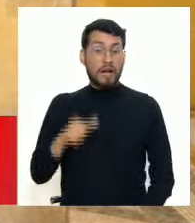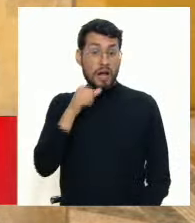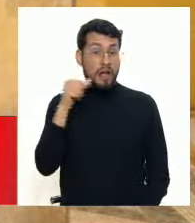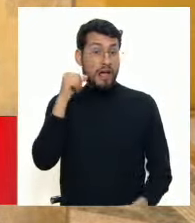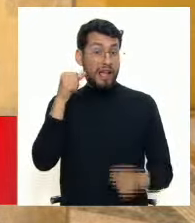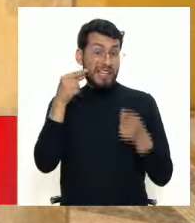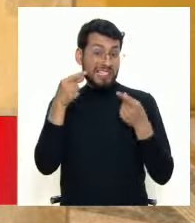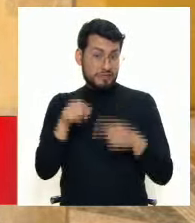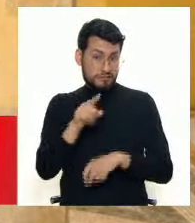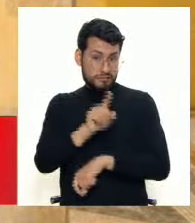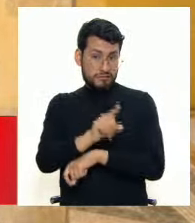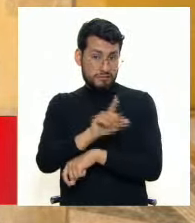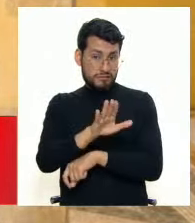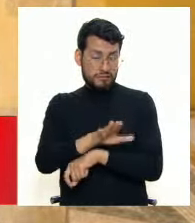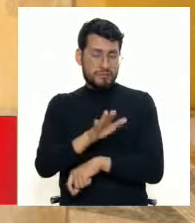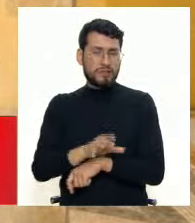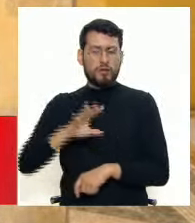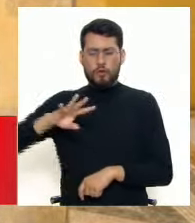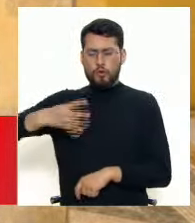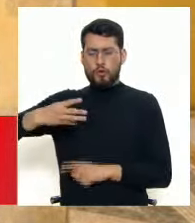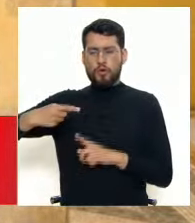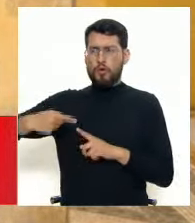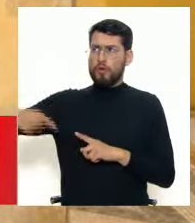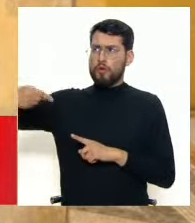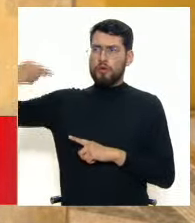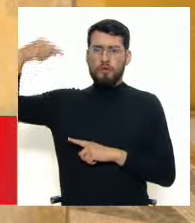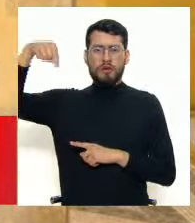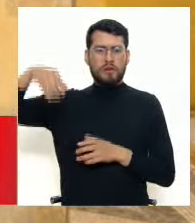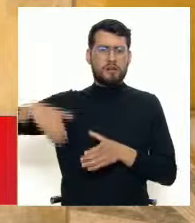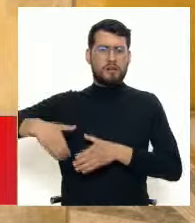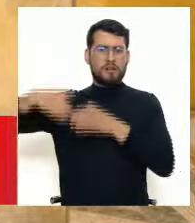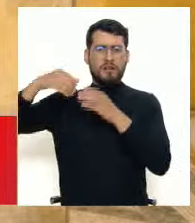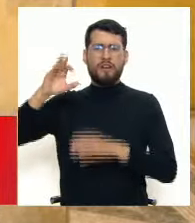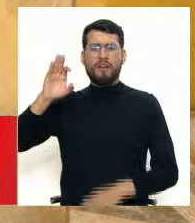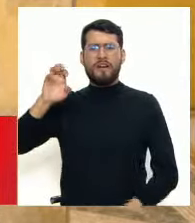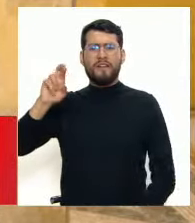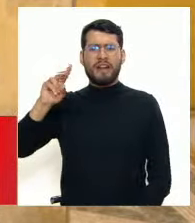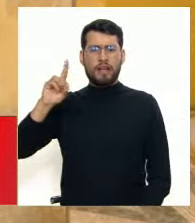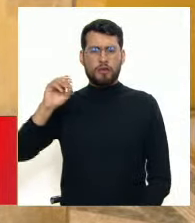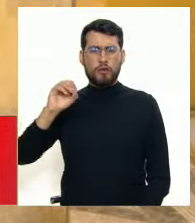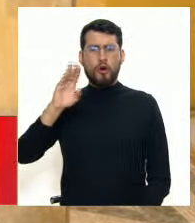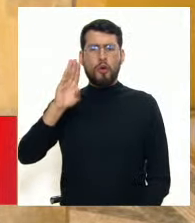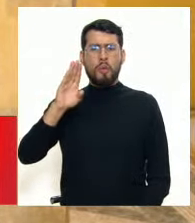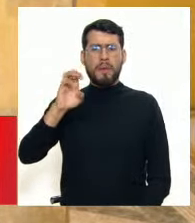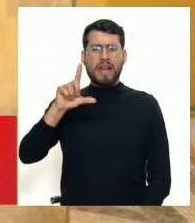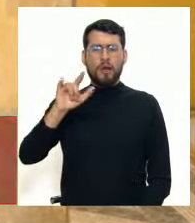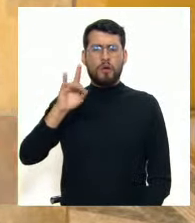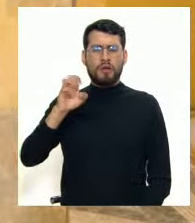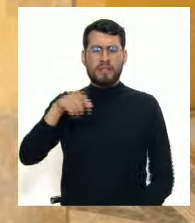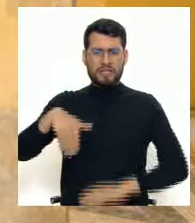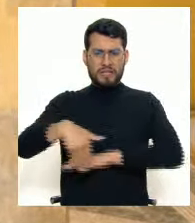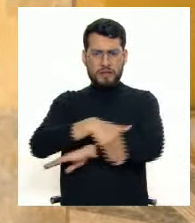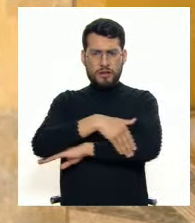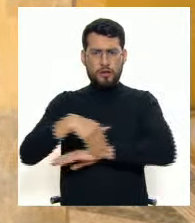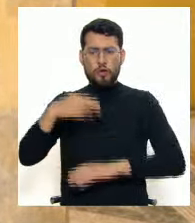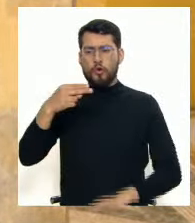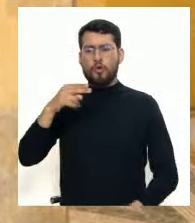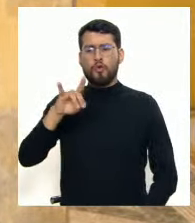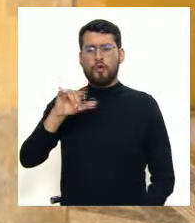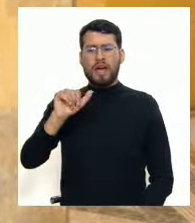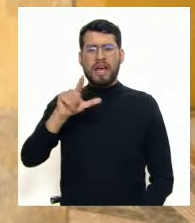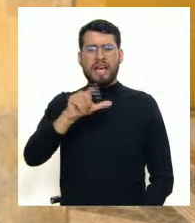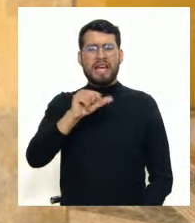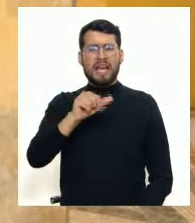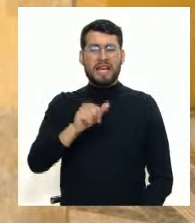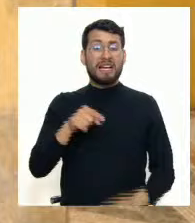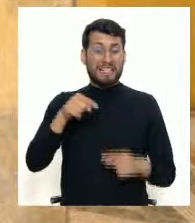ocurrió este hecho en el cuarto piso del edificio Fernando Belaunde, ubicado en el Jirón Guayaga, cuando